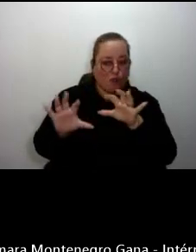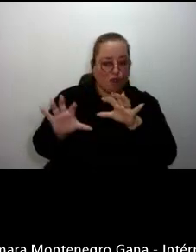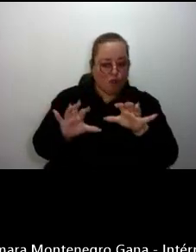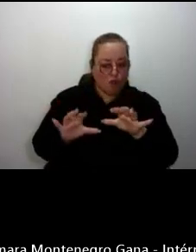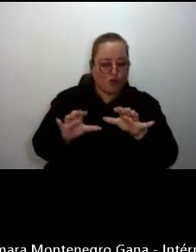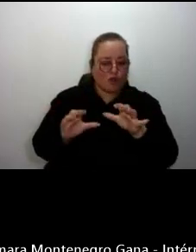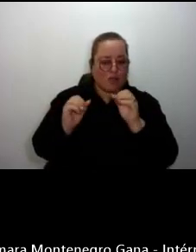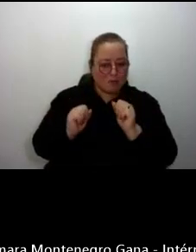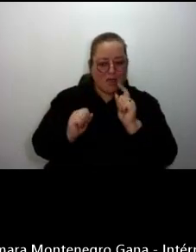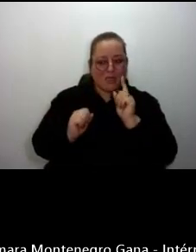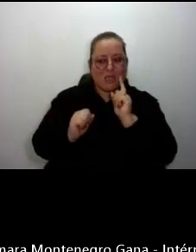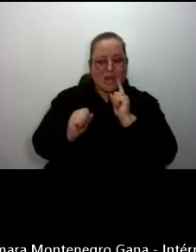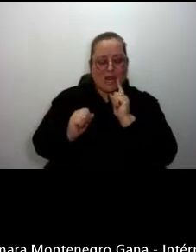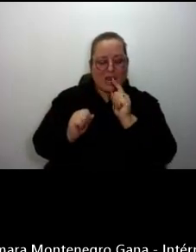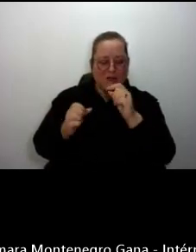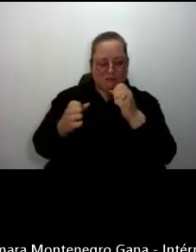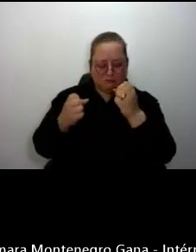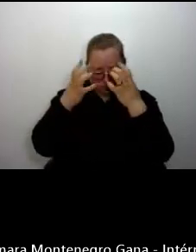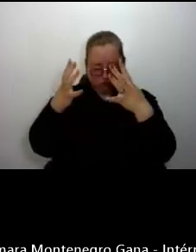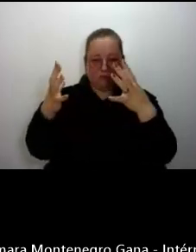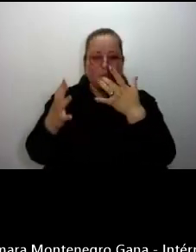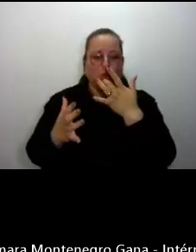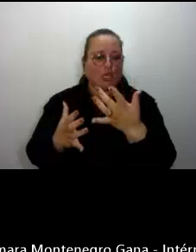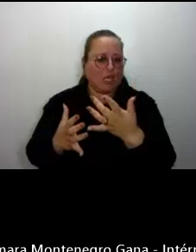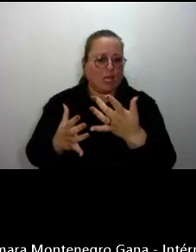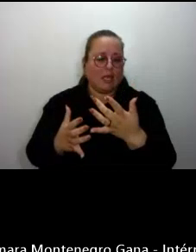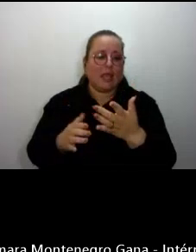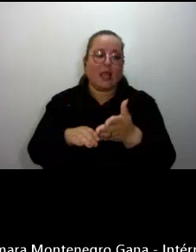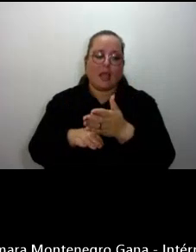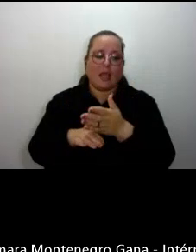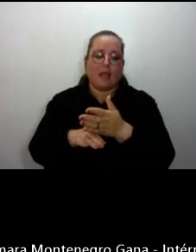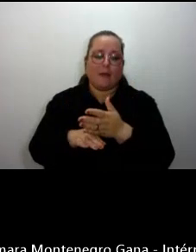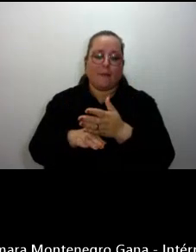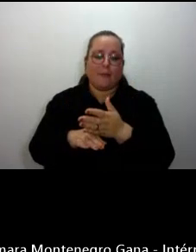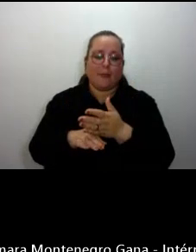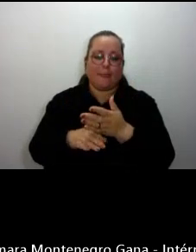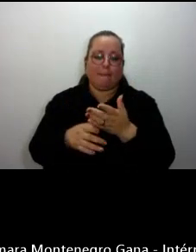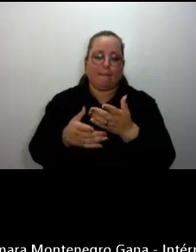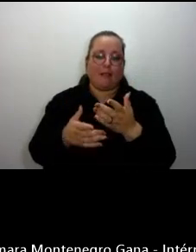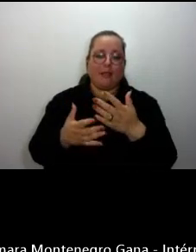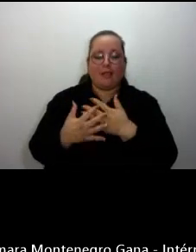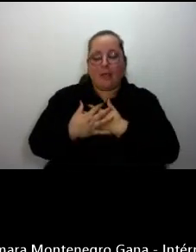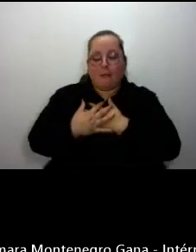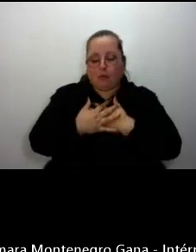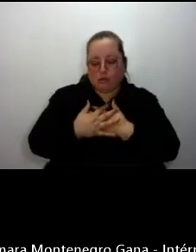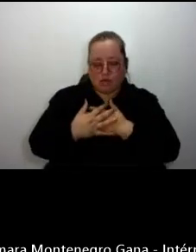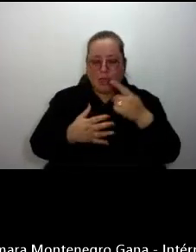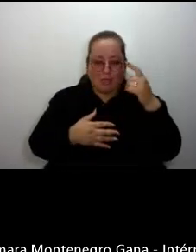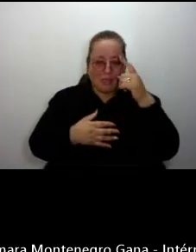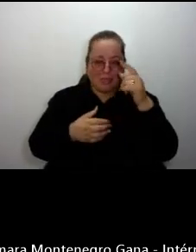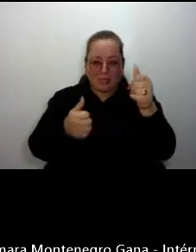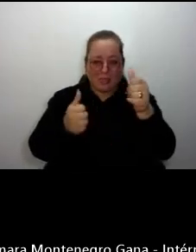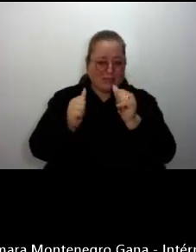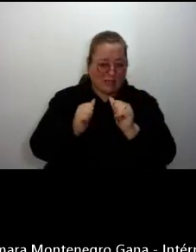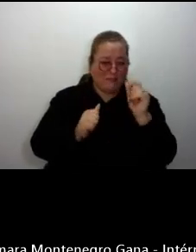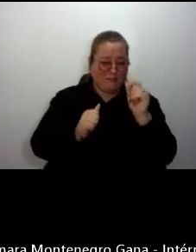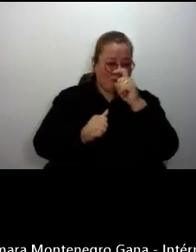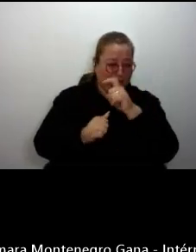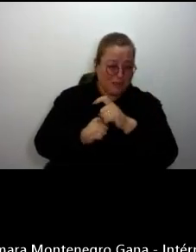pueden generar situaciones o pueden generar, gatillar situaciones emocionalmente desafiantes de